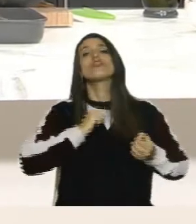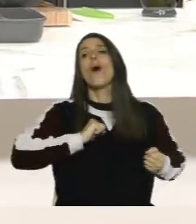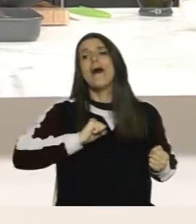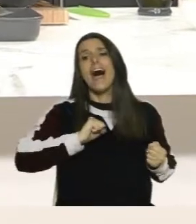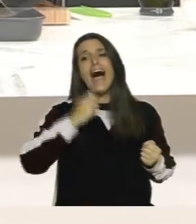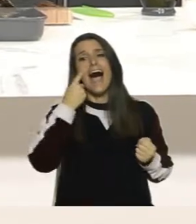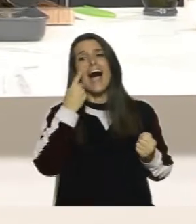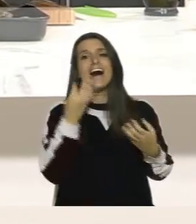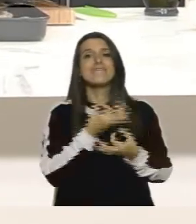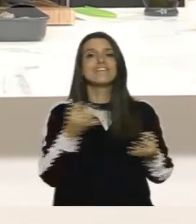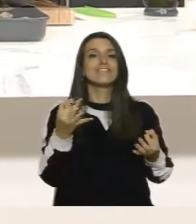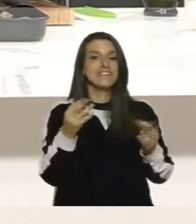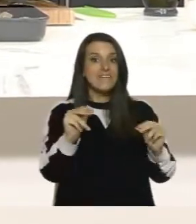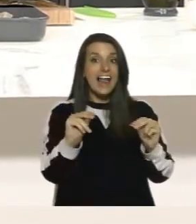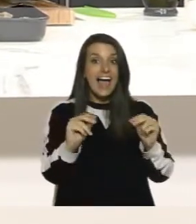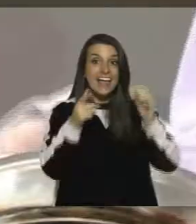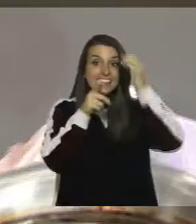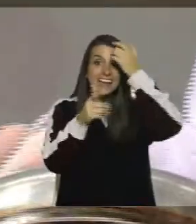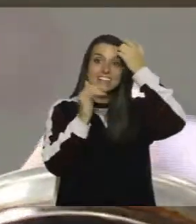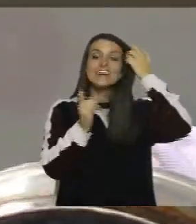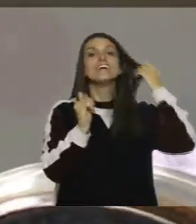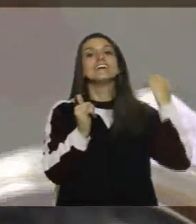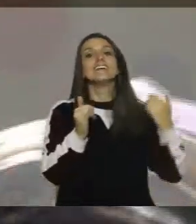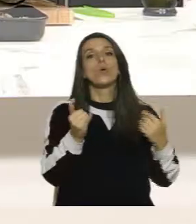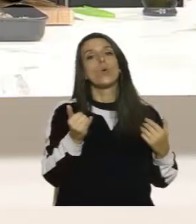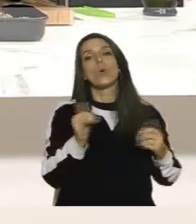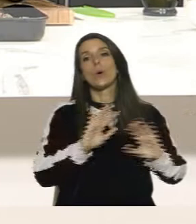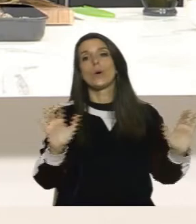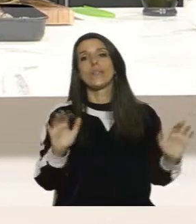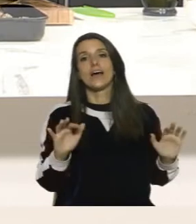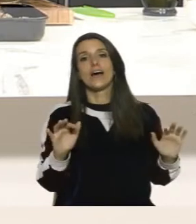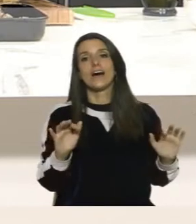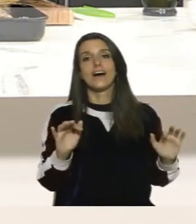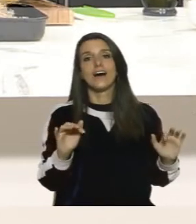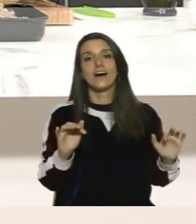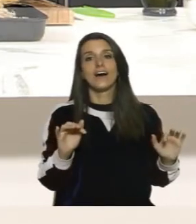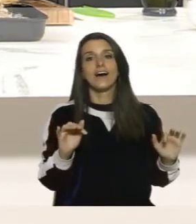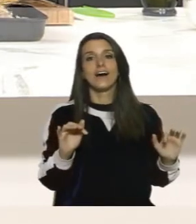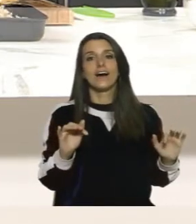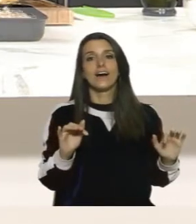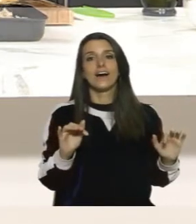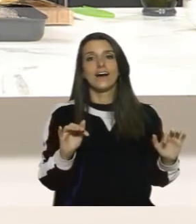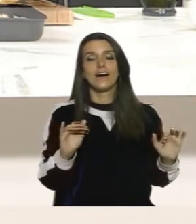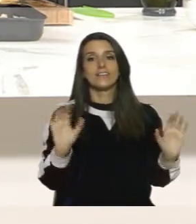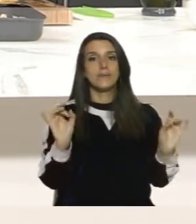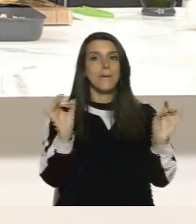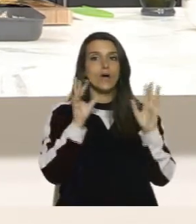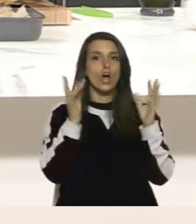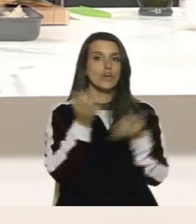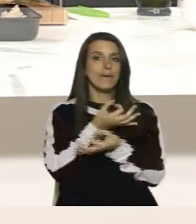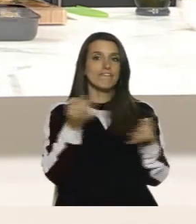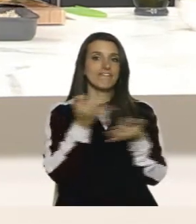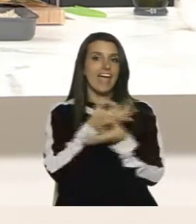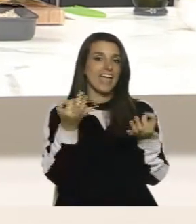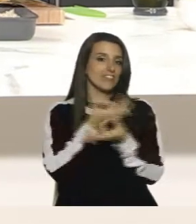brillante! ¡Oh! ¡No, pará! ¡De una, sí, en el aire! Tomá, Masterchef, a ver si me la llaman, ¿eh? A ver. Eso, listo, mirá. Pero una